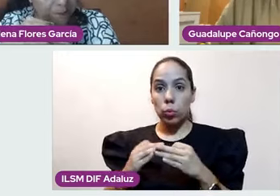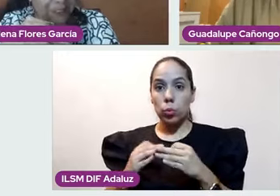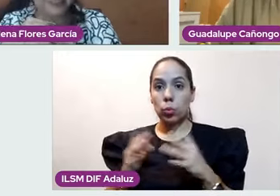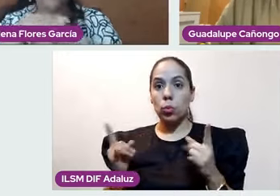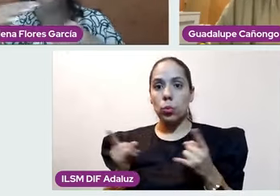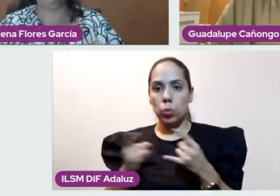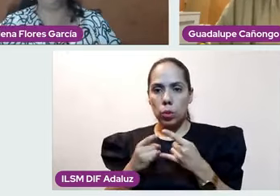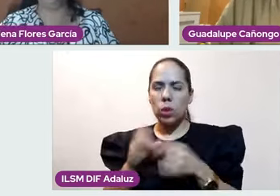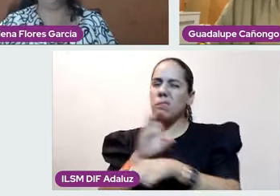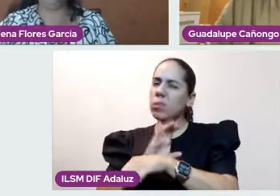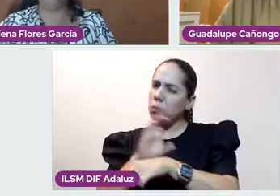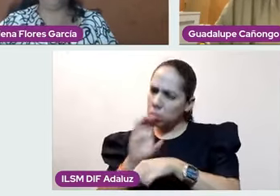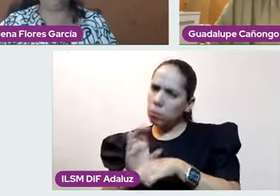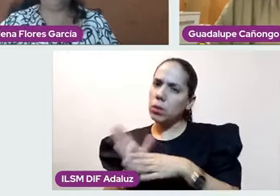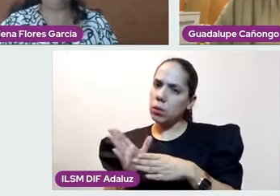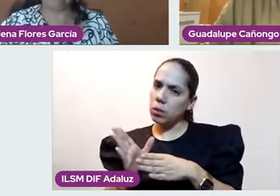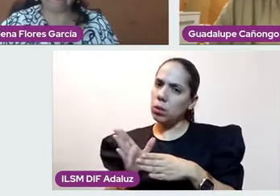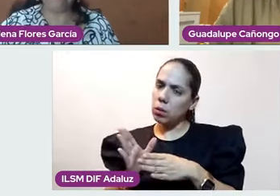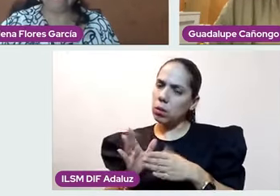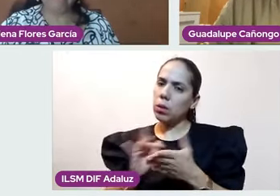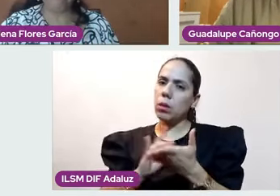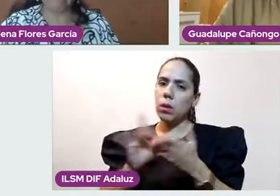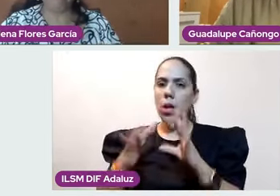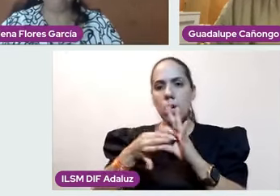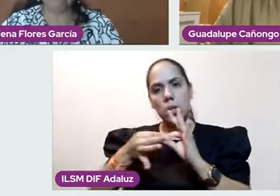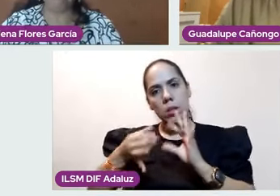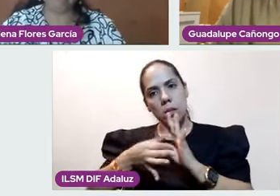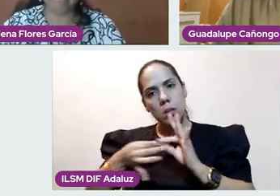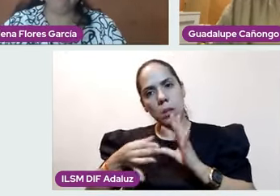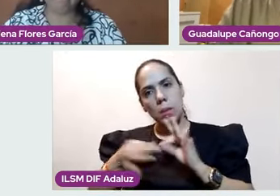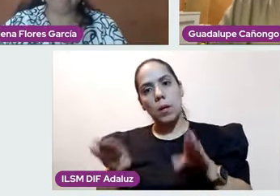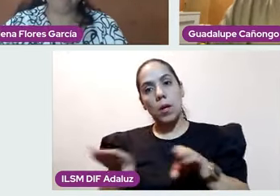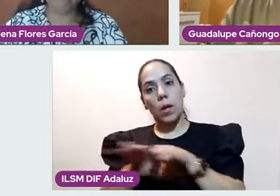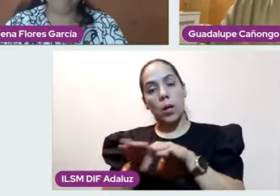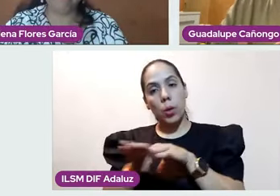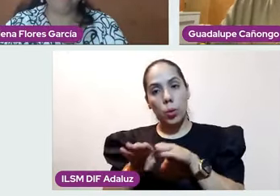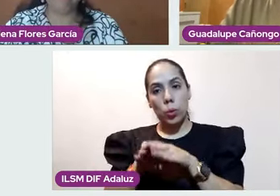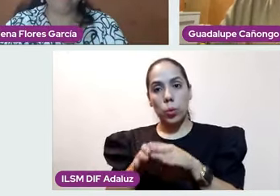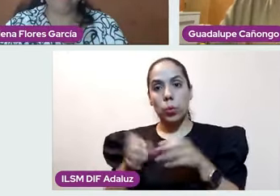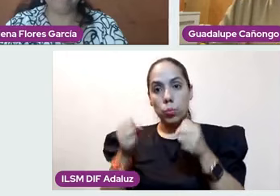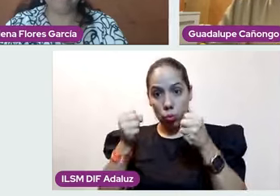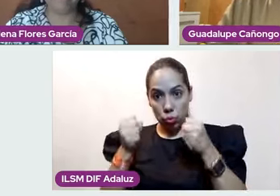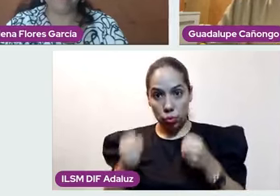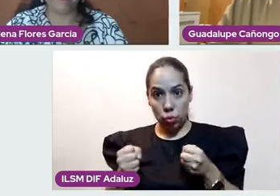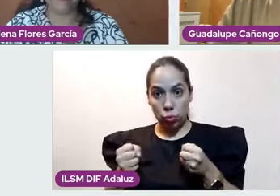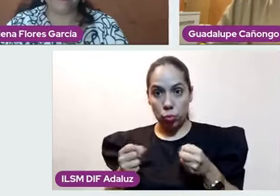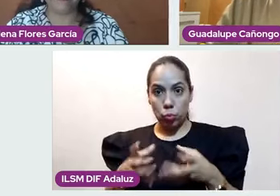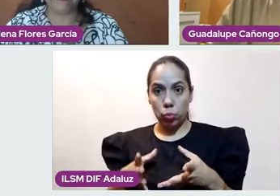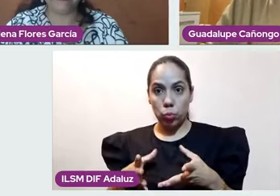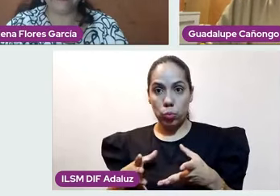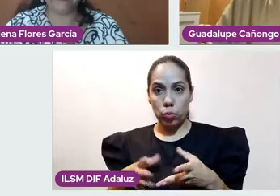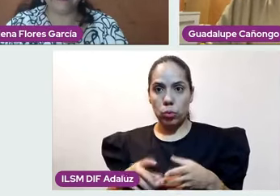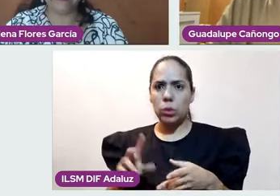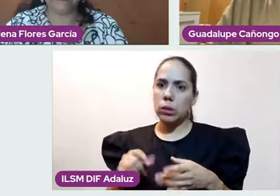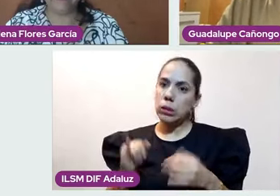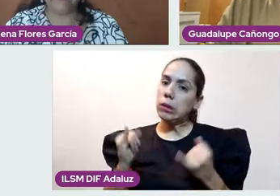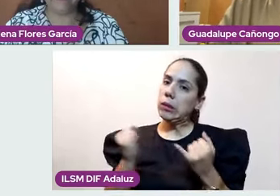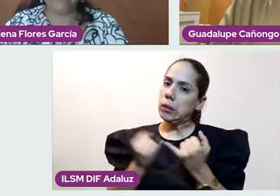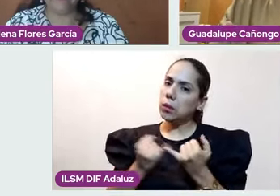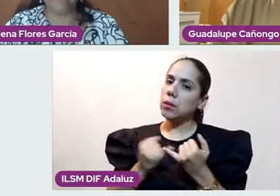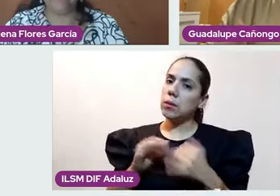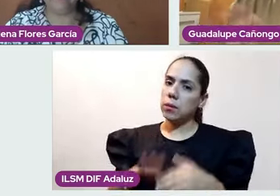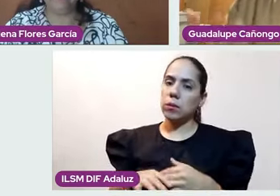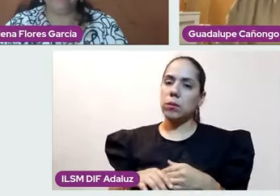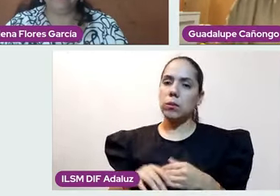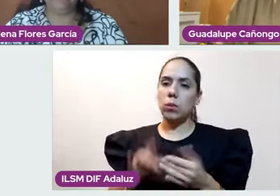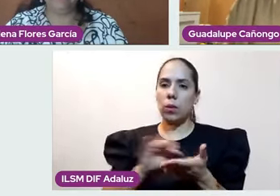acompañamiento, maestra. Totalmente de acuerdo, sí, y es un apoyo aquí en el caso de los